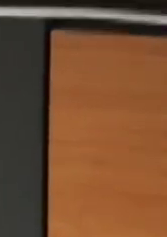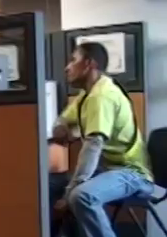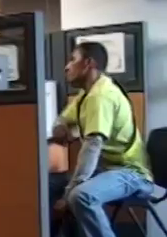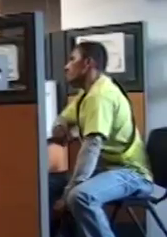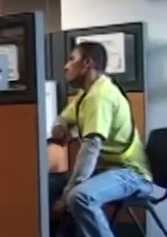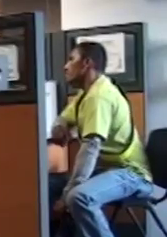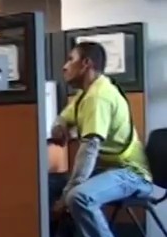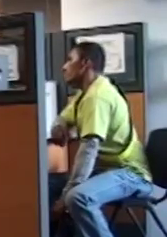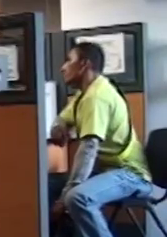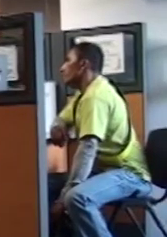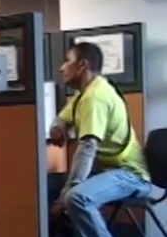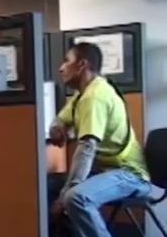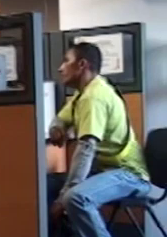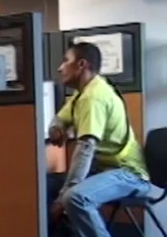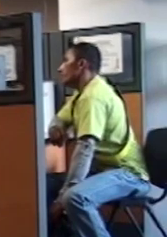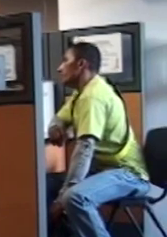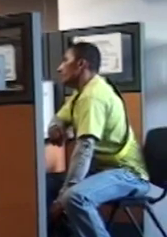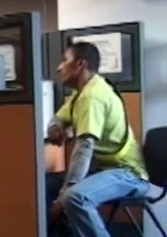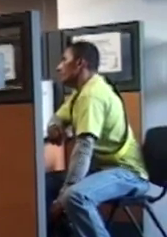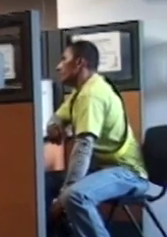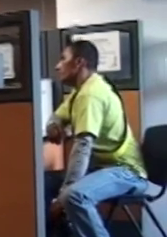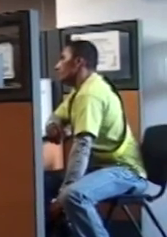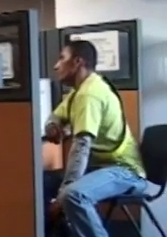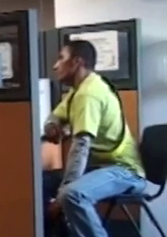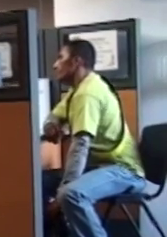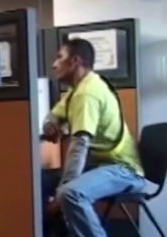33.330 familias, de las cuales ya a